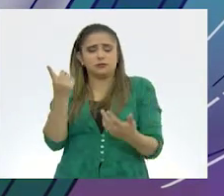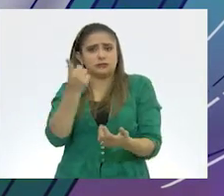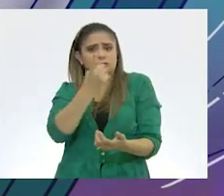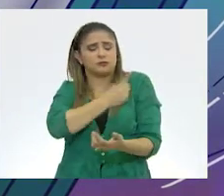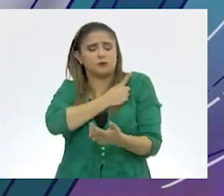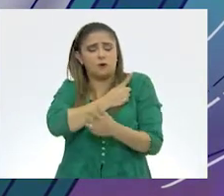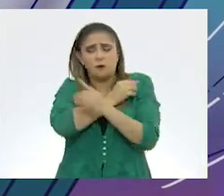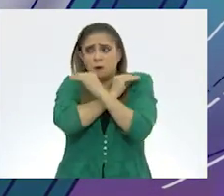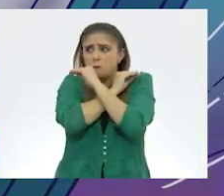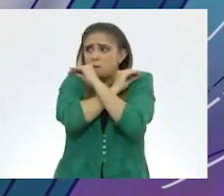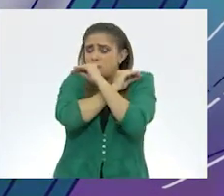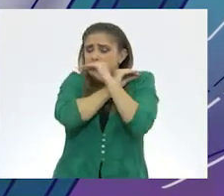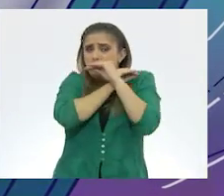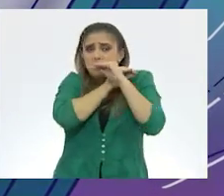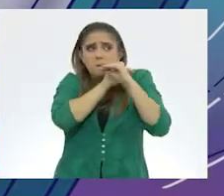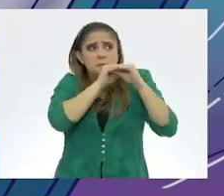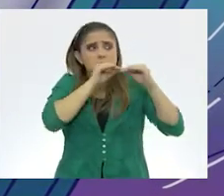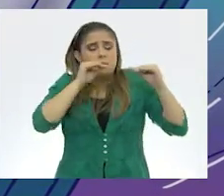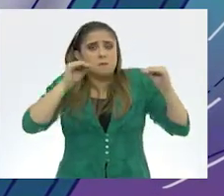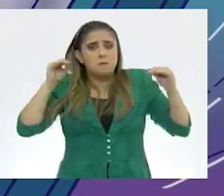de un túnel nauseabundo.